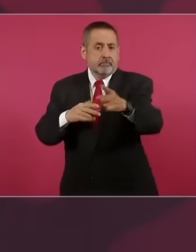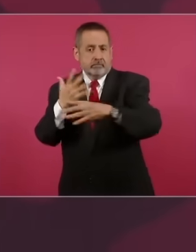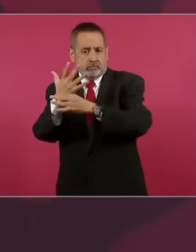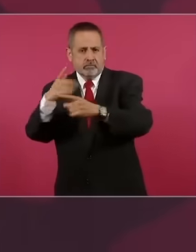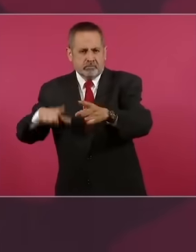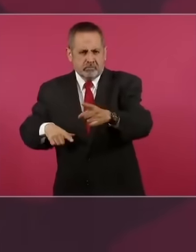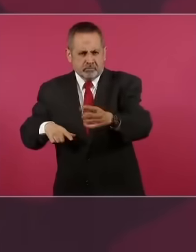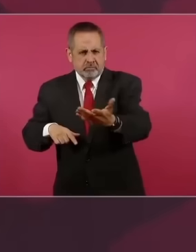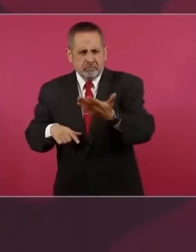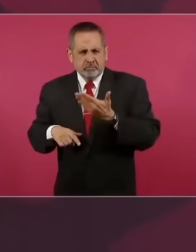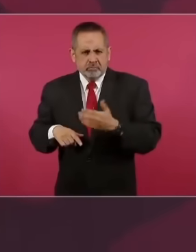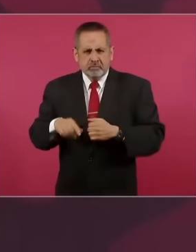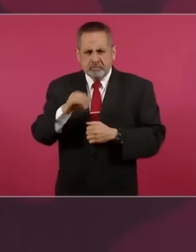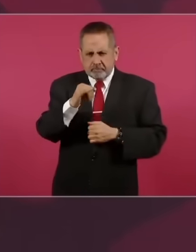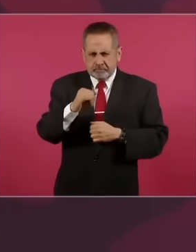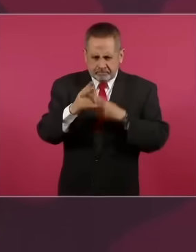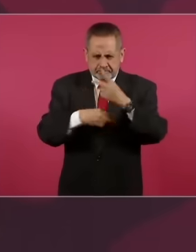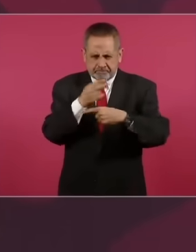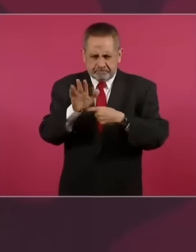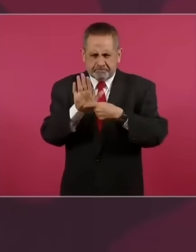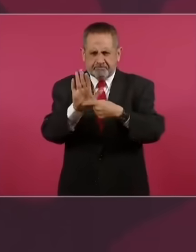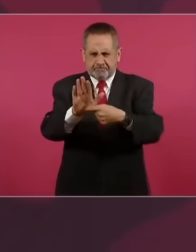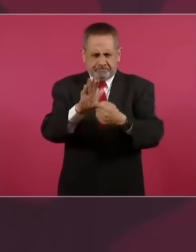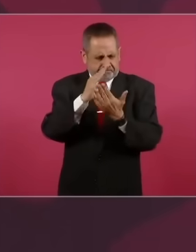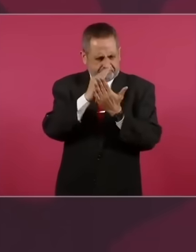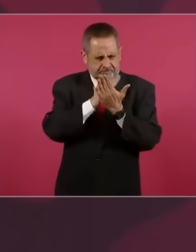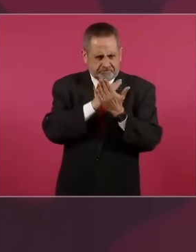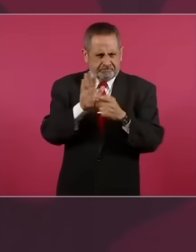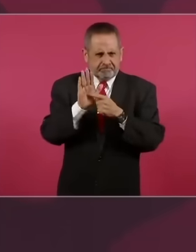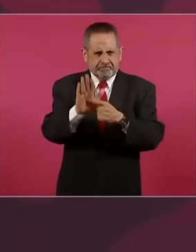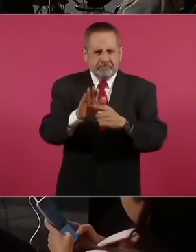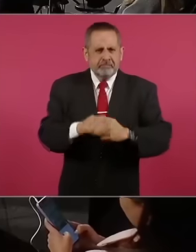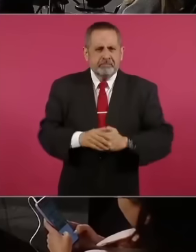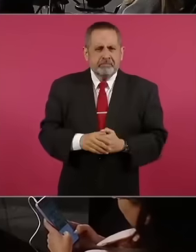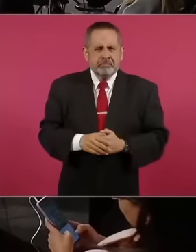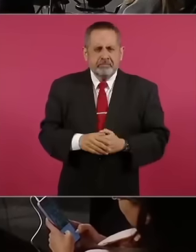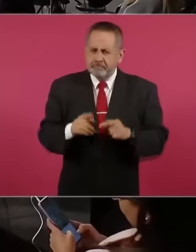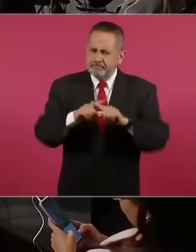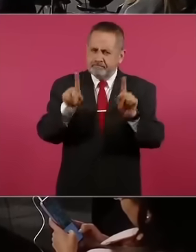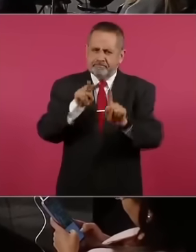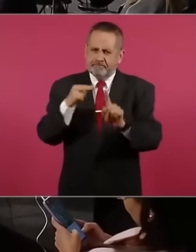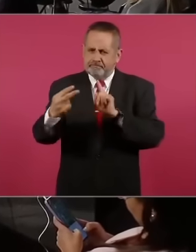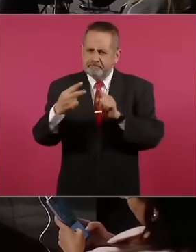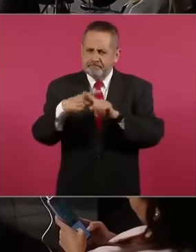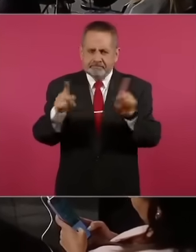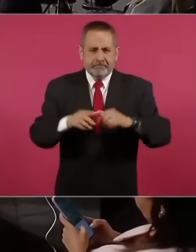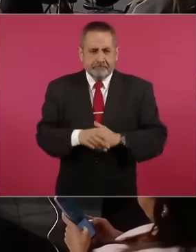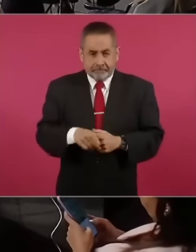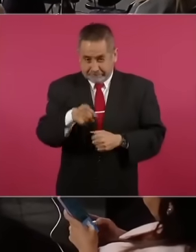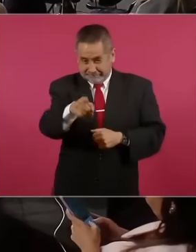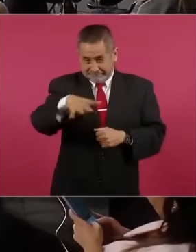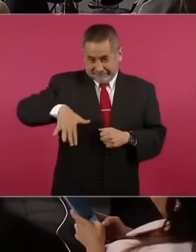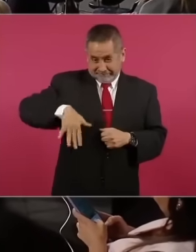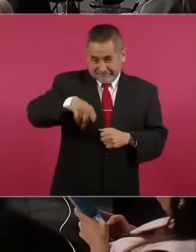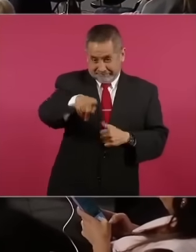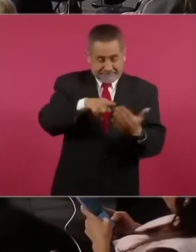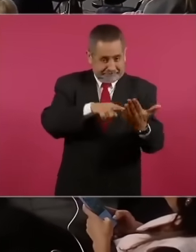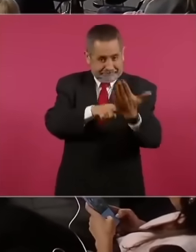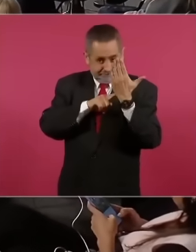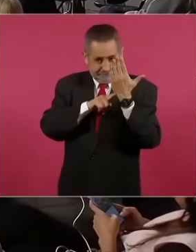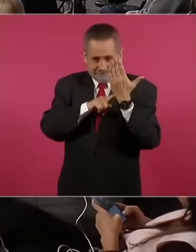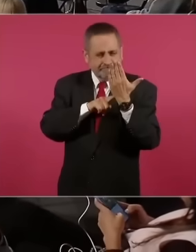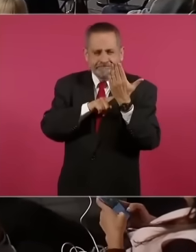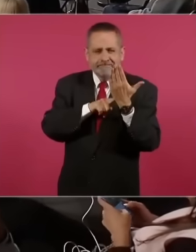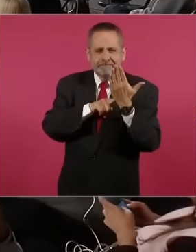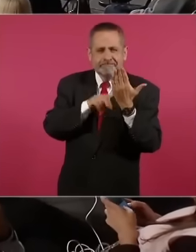señor presidente. Sí, sí, pero ahora te los voy a mostrar de manera distinta. Esos datos que tú tienes, sí, te los voy a